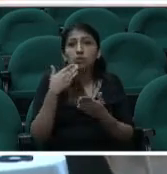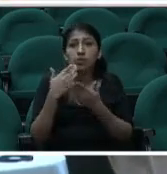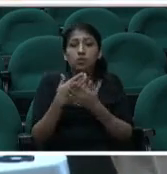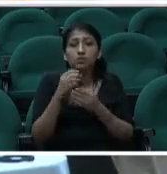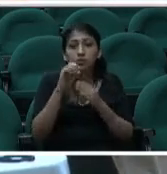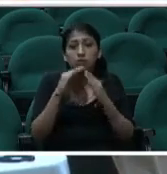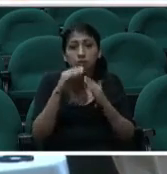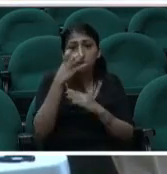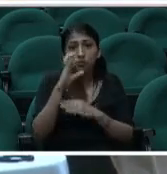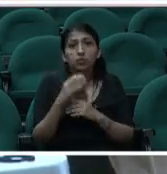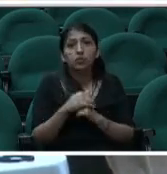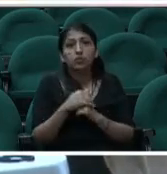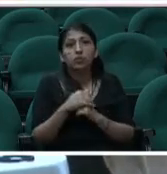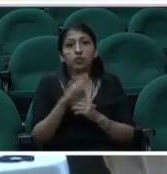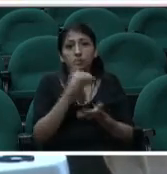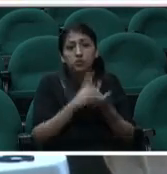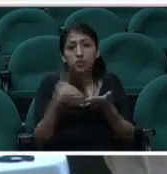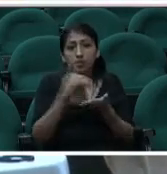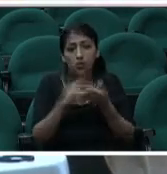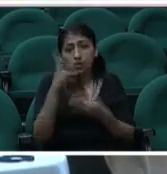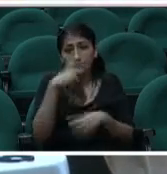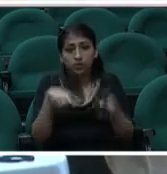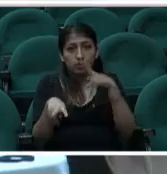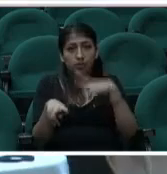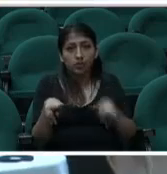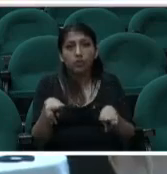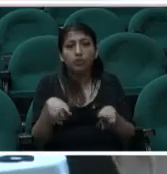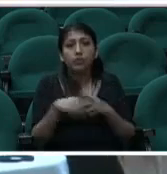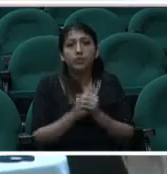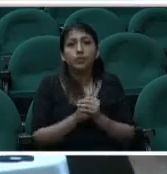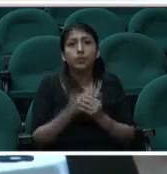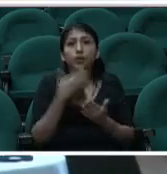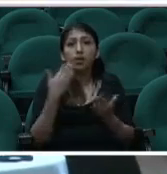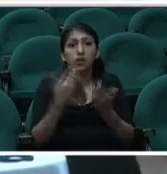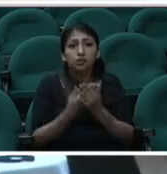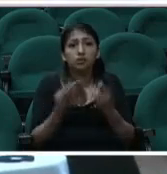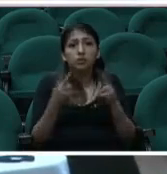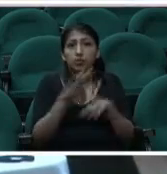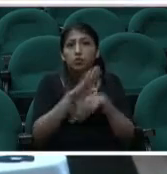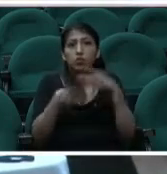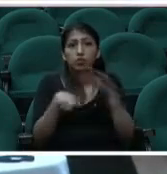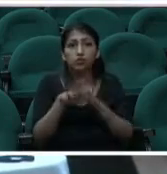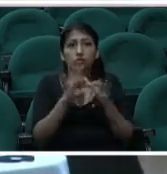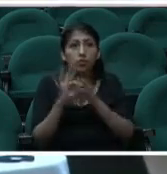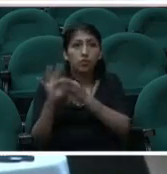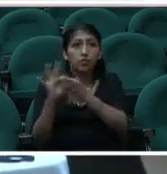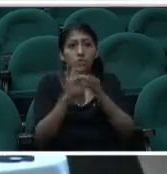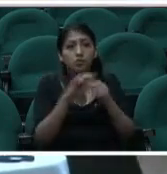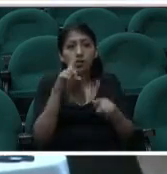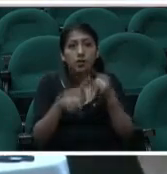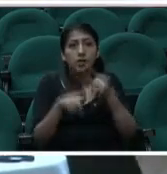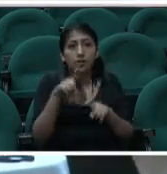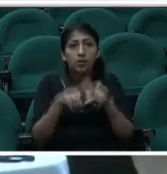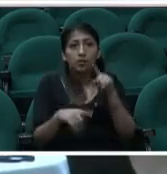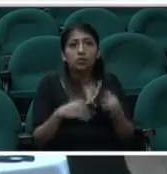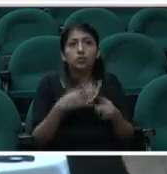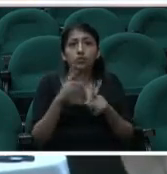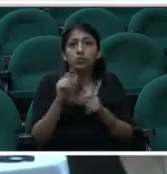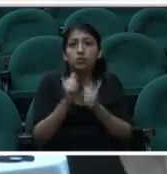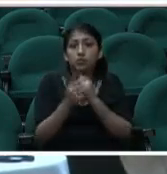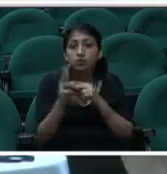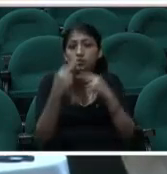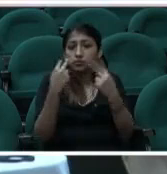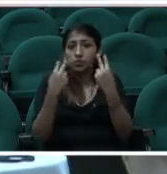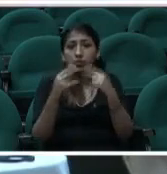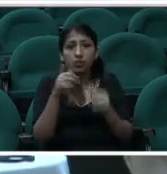de pastaza el semanario el observador y el agradecimiento a todos los compañeros amigos y amigas que de una o de otra